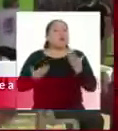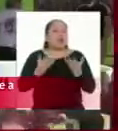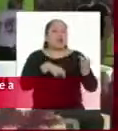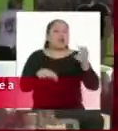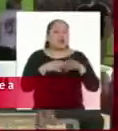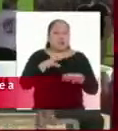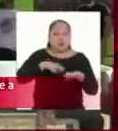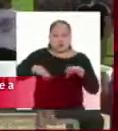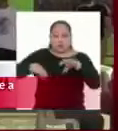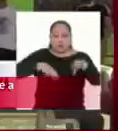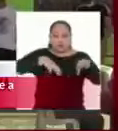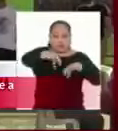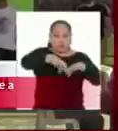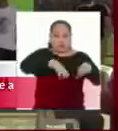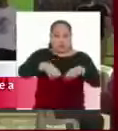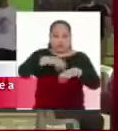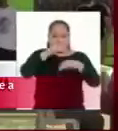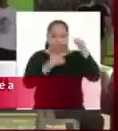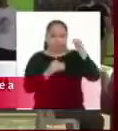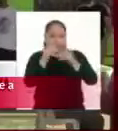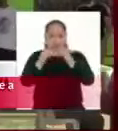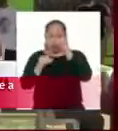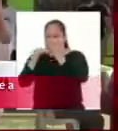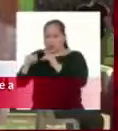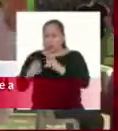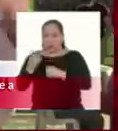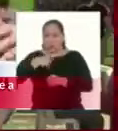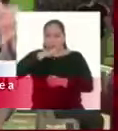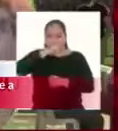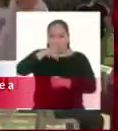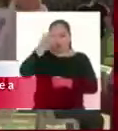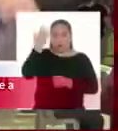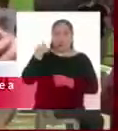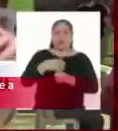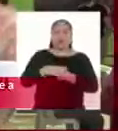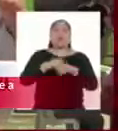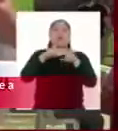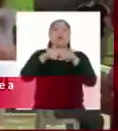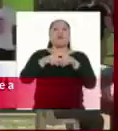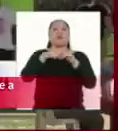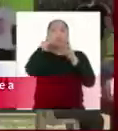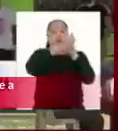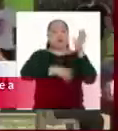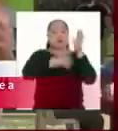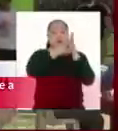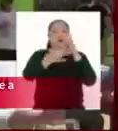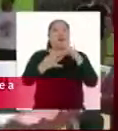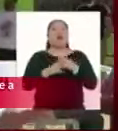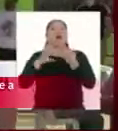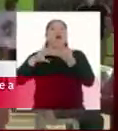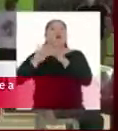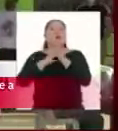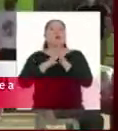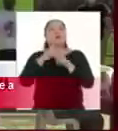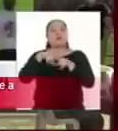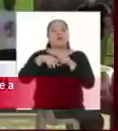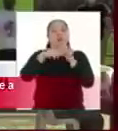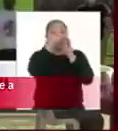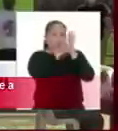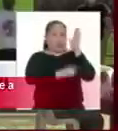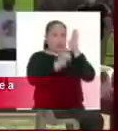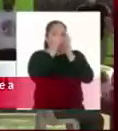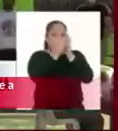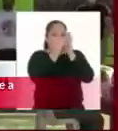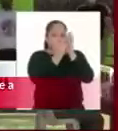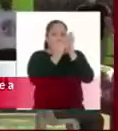es distribuirlas proporcionalmente en la forma que he mencionado, de acuerdo a las poblaciones y de acuerdo al padrón universal que ha